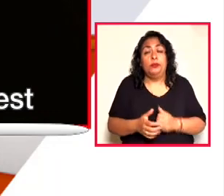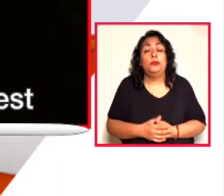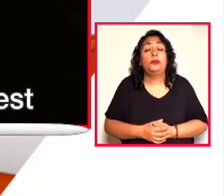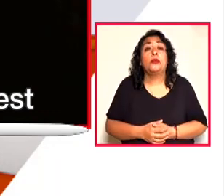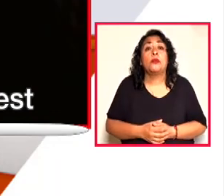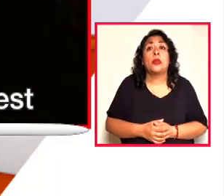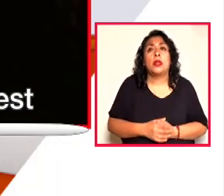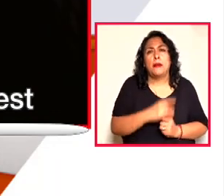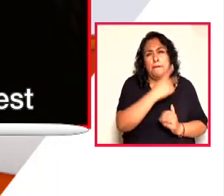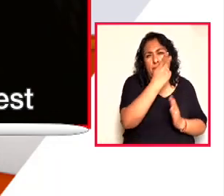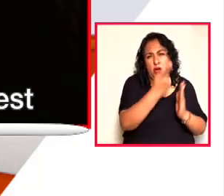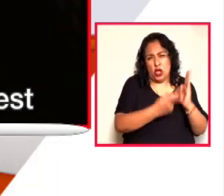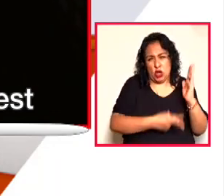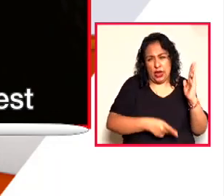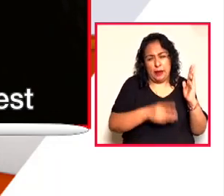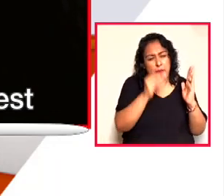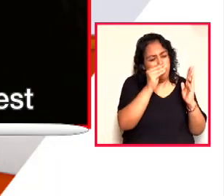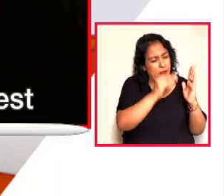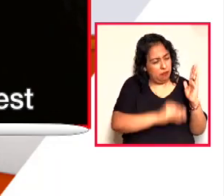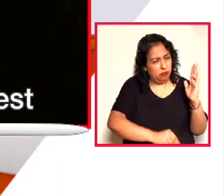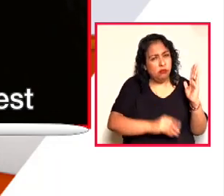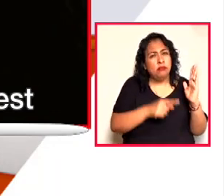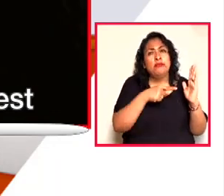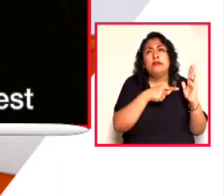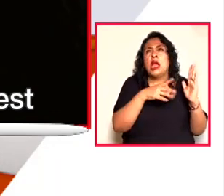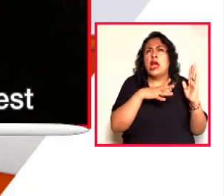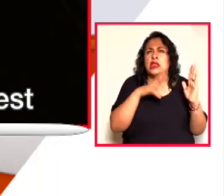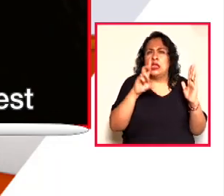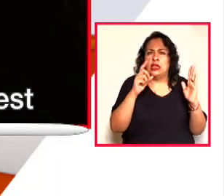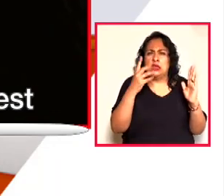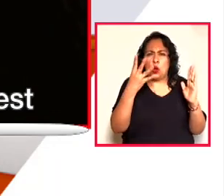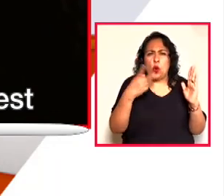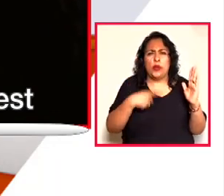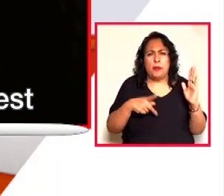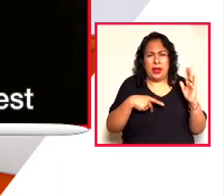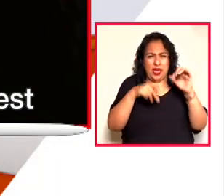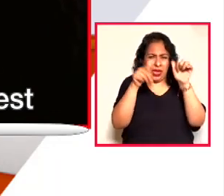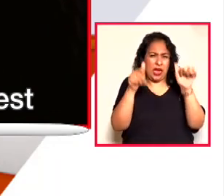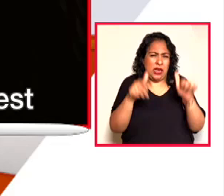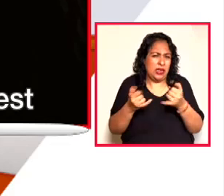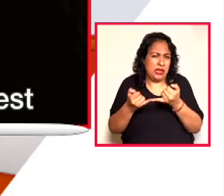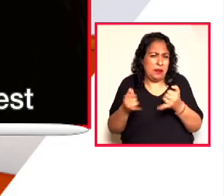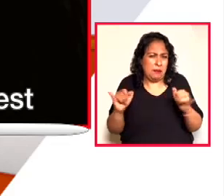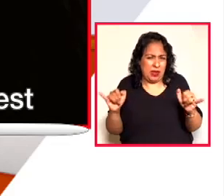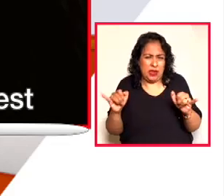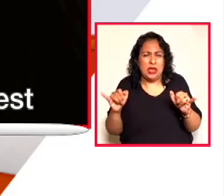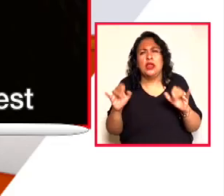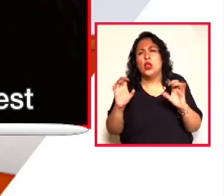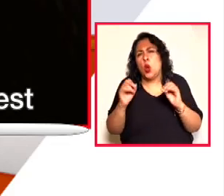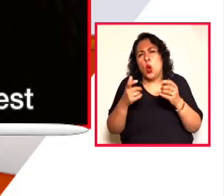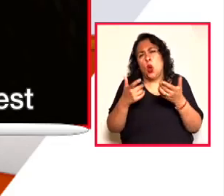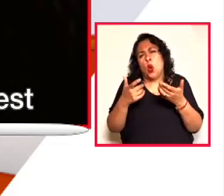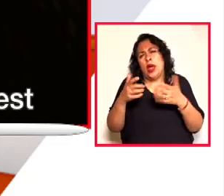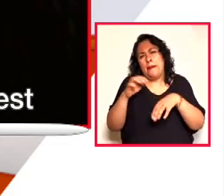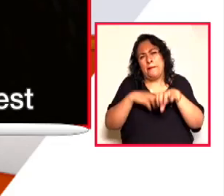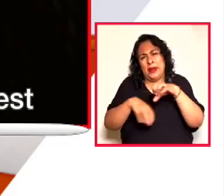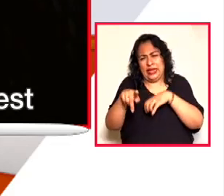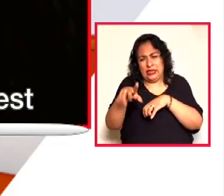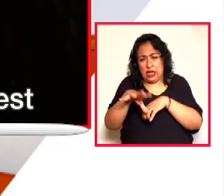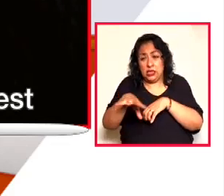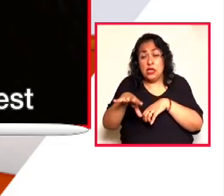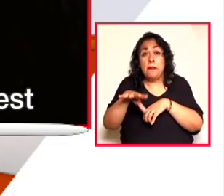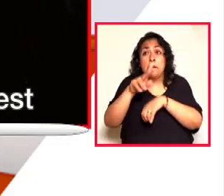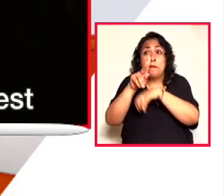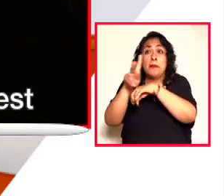programa está hecho de 34 artistas independientes o compañías que vienen de 18 países.